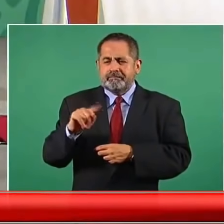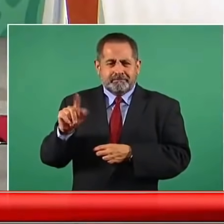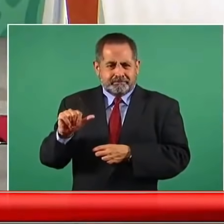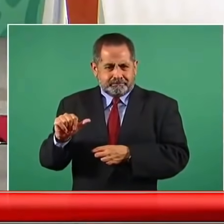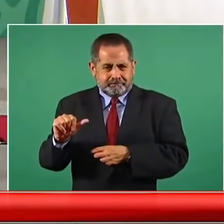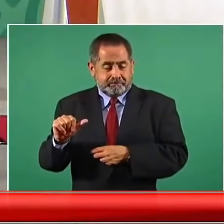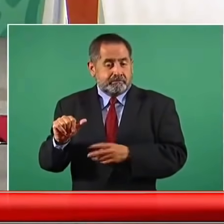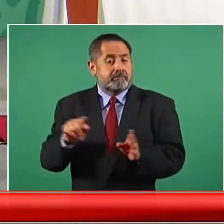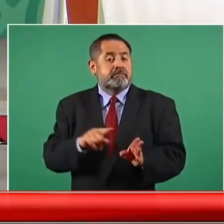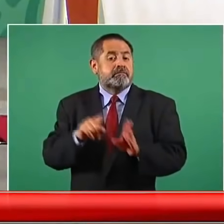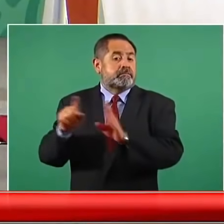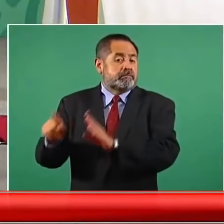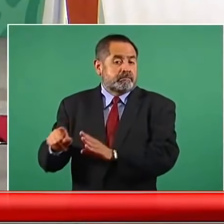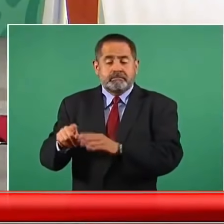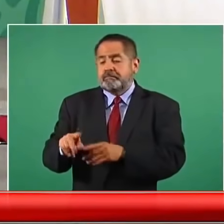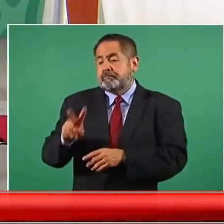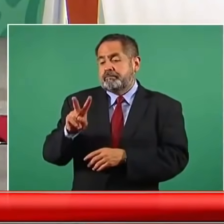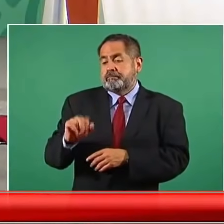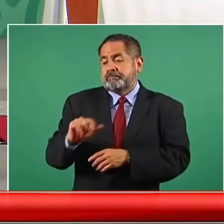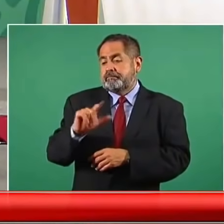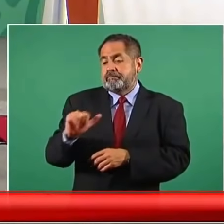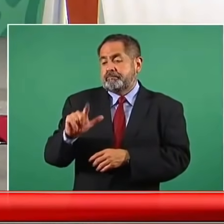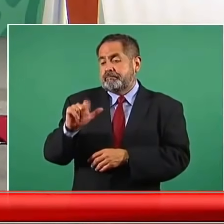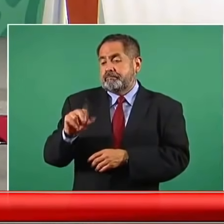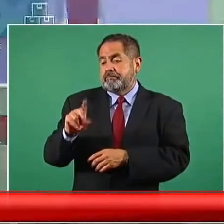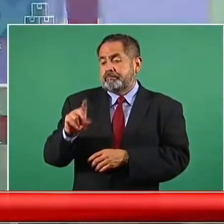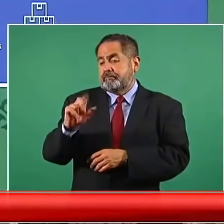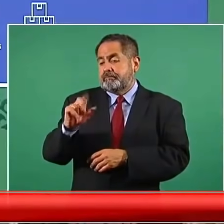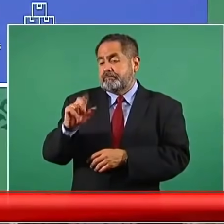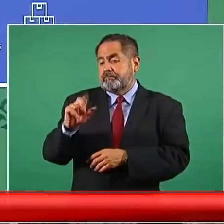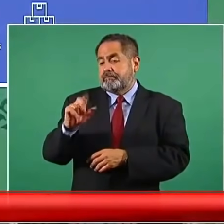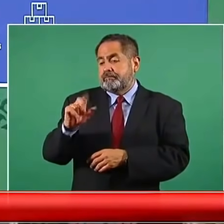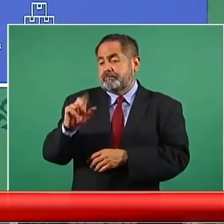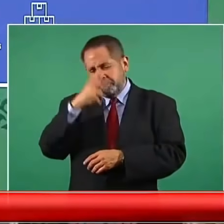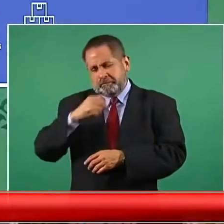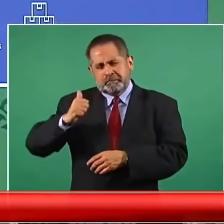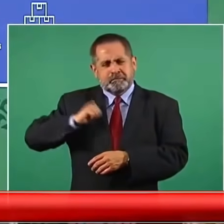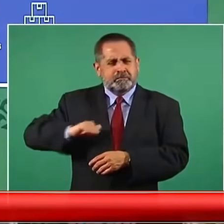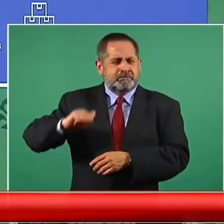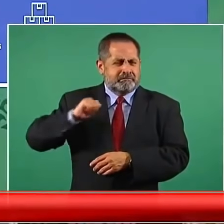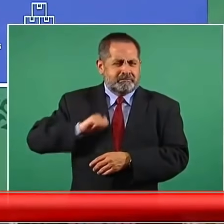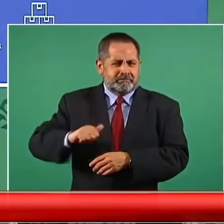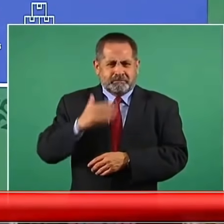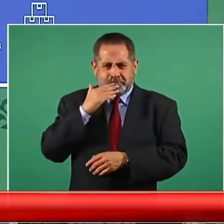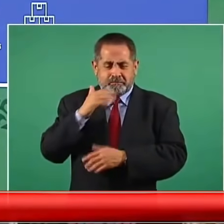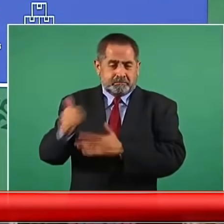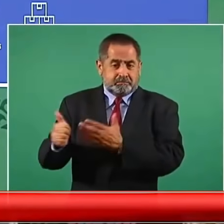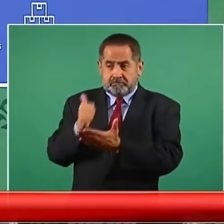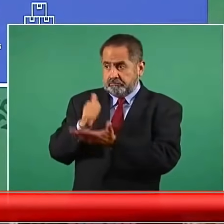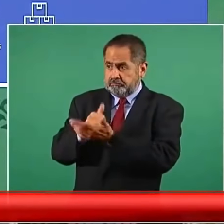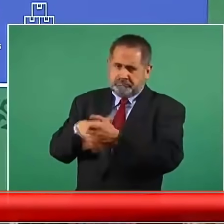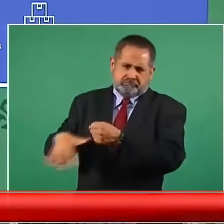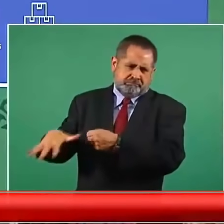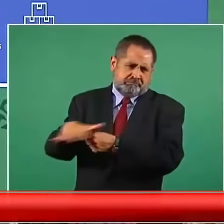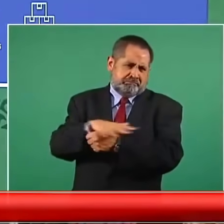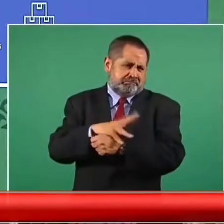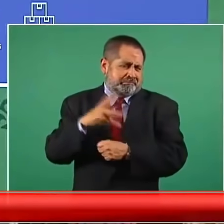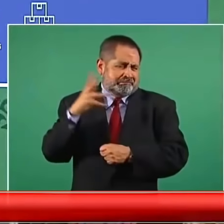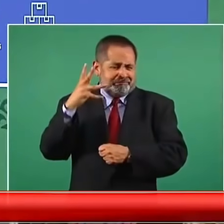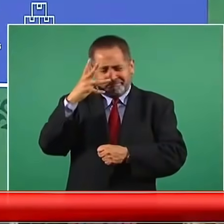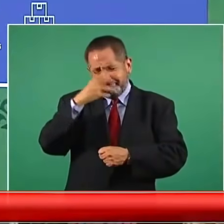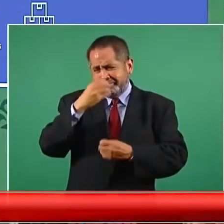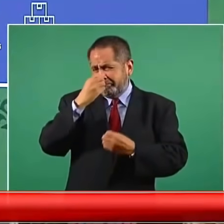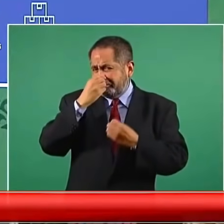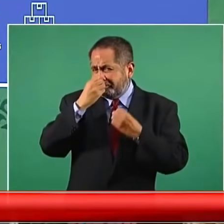Valladolid, que es también una ciudad bellísima, antigua, capital de toda esta región de